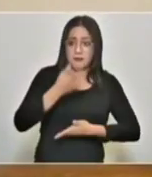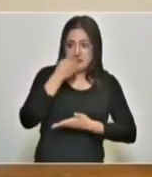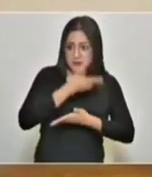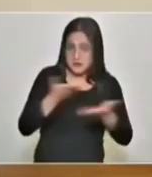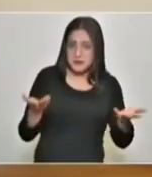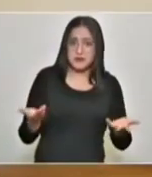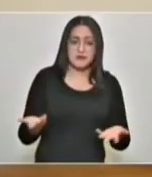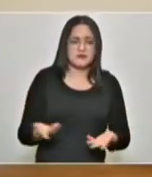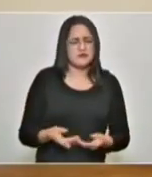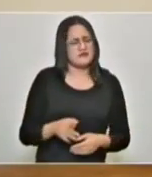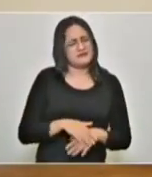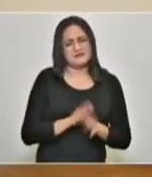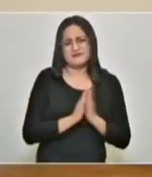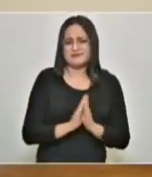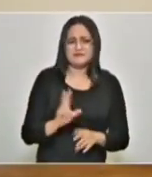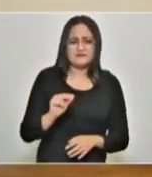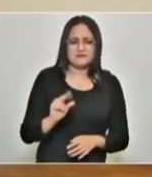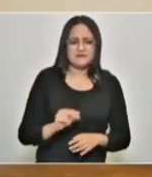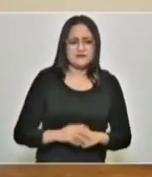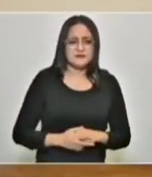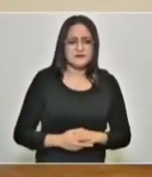qué horror.